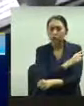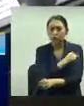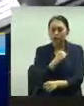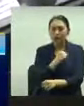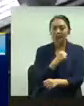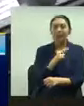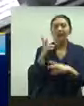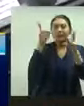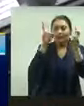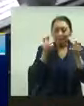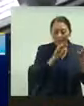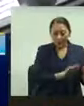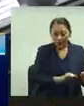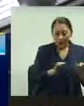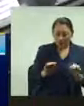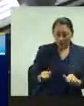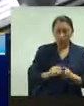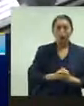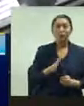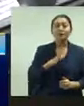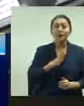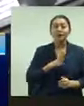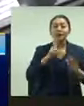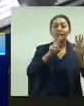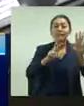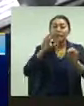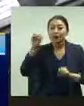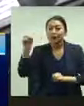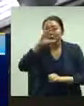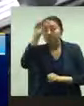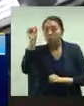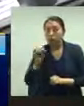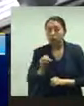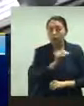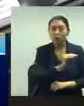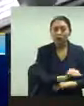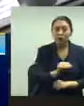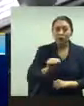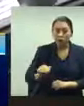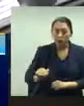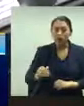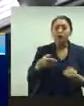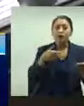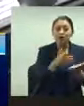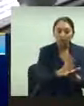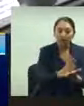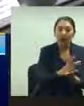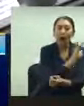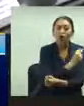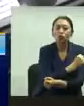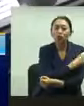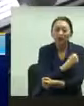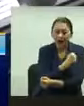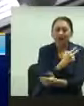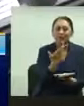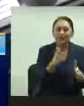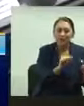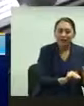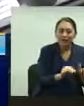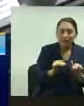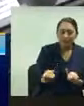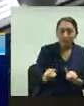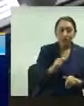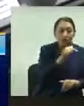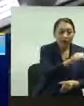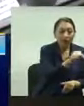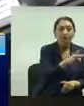pediatría. Tiene el 70% de los niños que está llegando a las pediatrías, son niños,